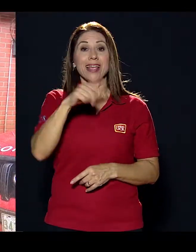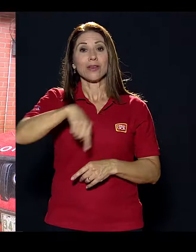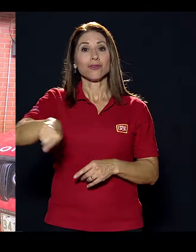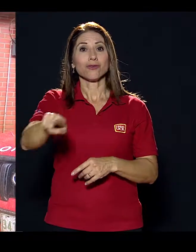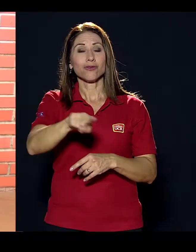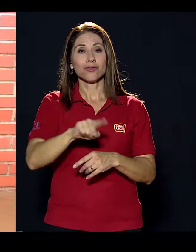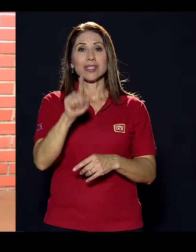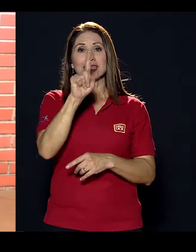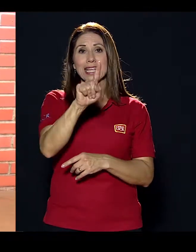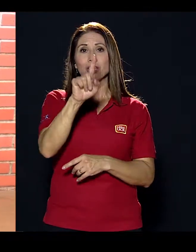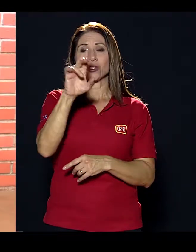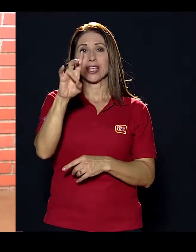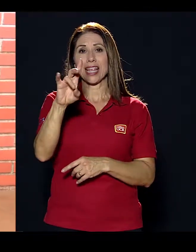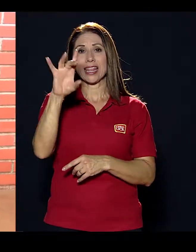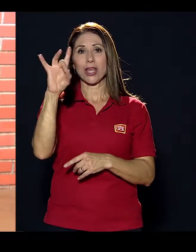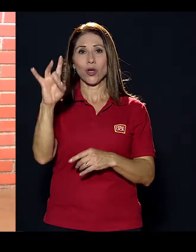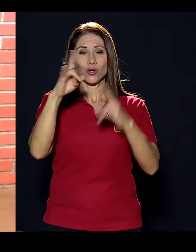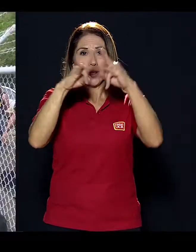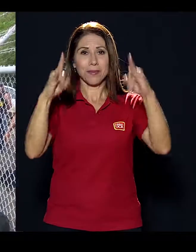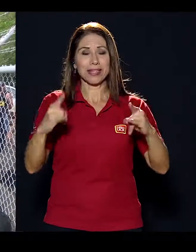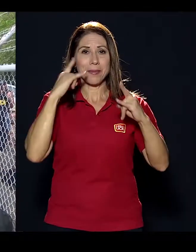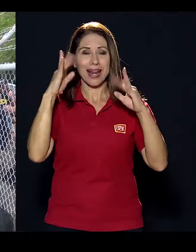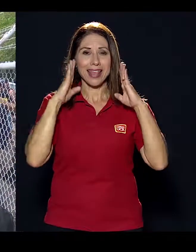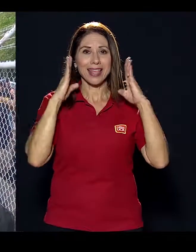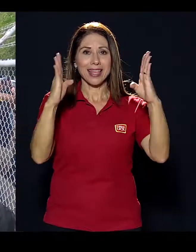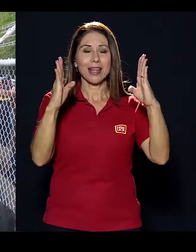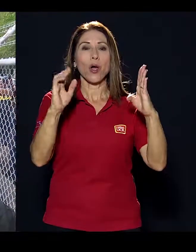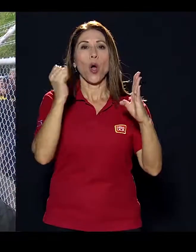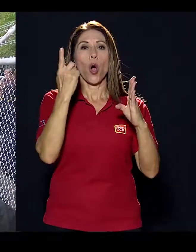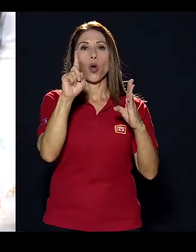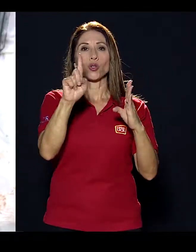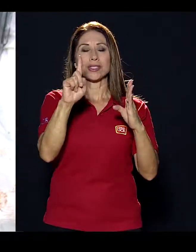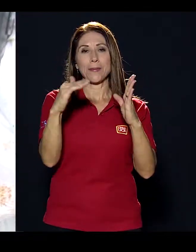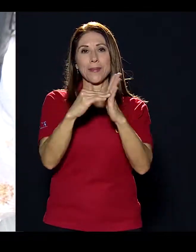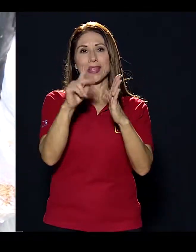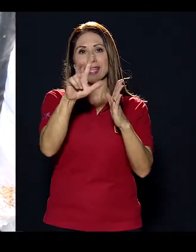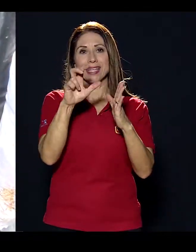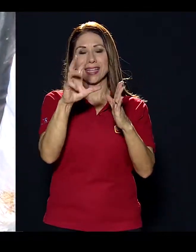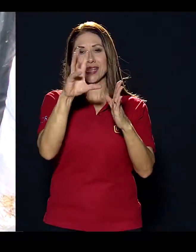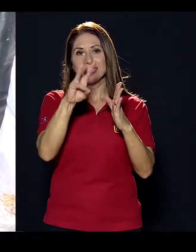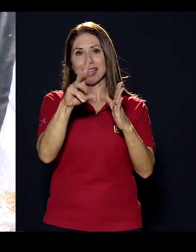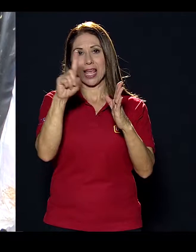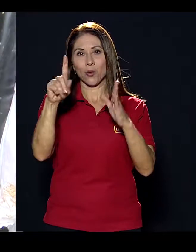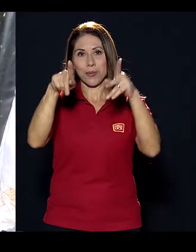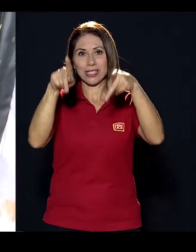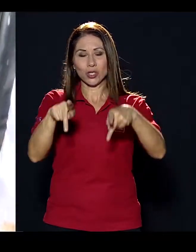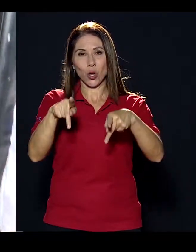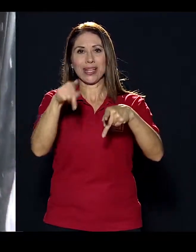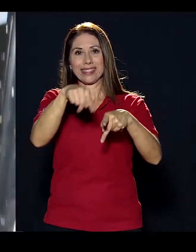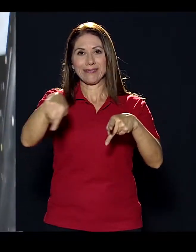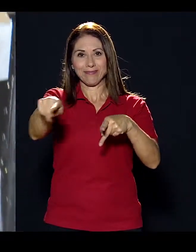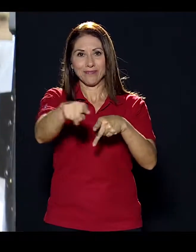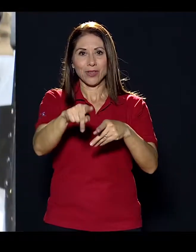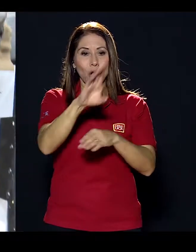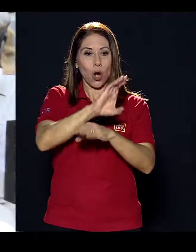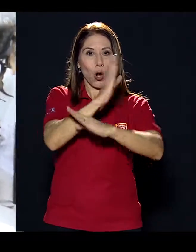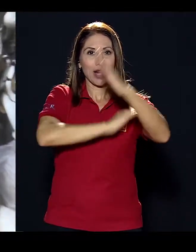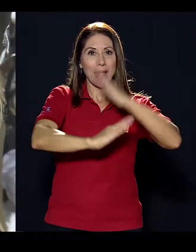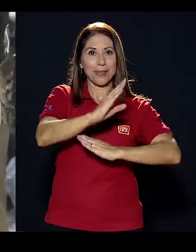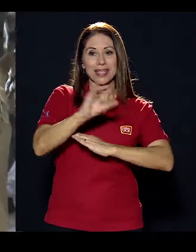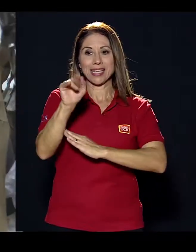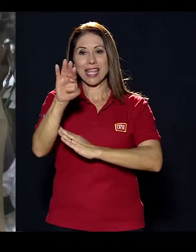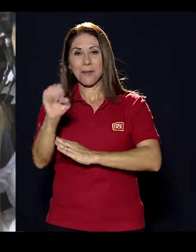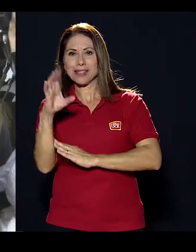habilitaron 178 albergues para atender a 11.361 personas afectadas. De estas, CONAPDIS y el